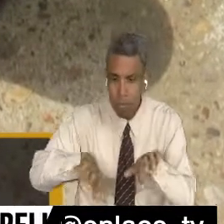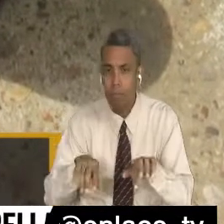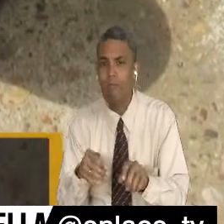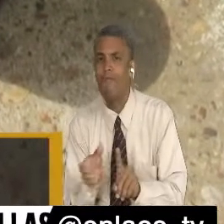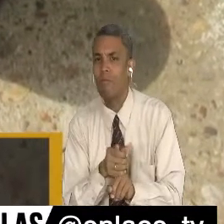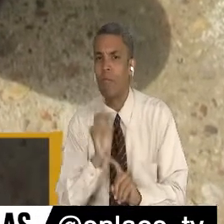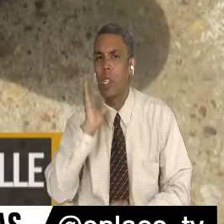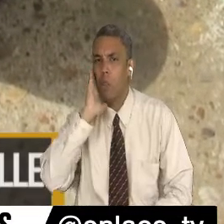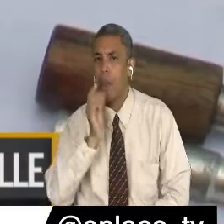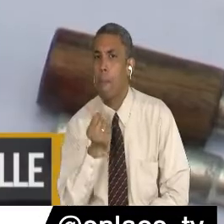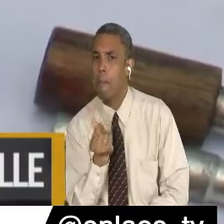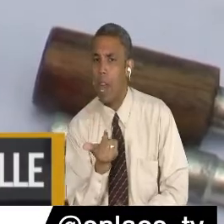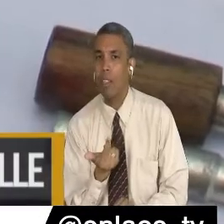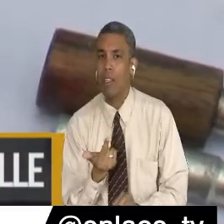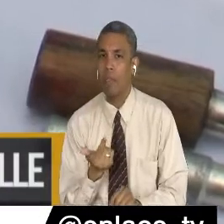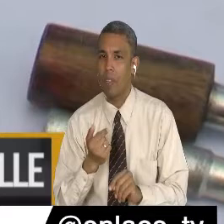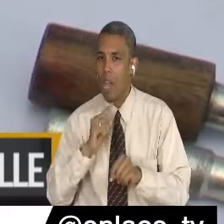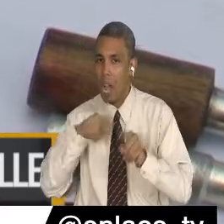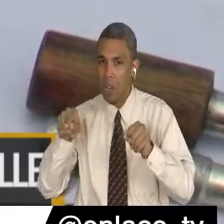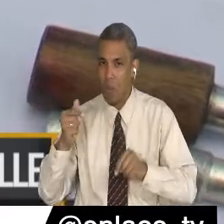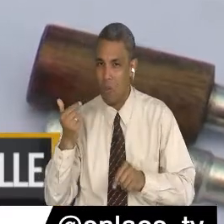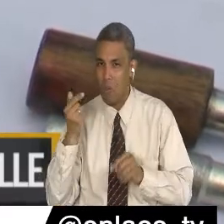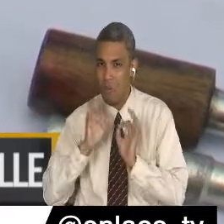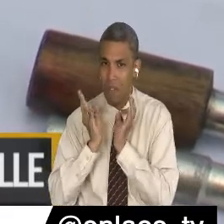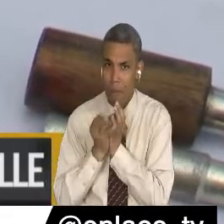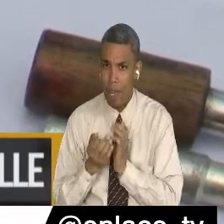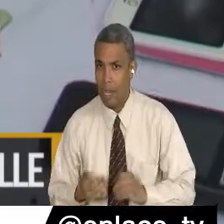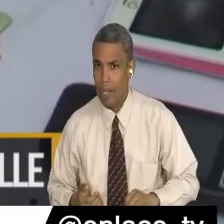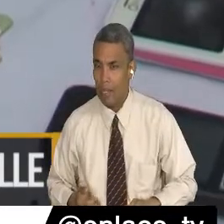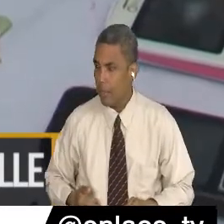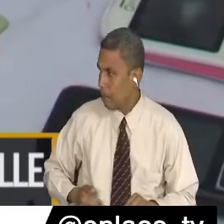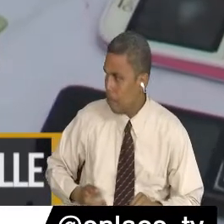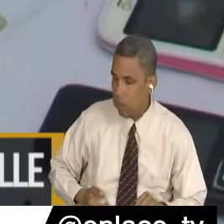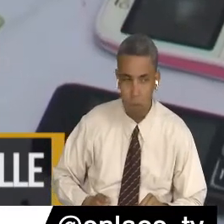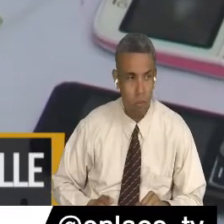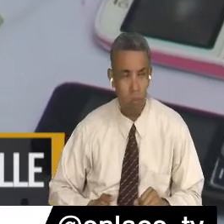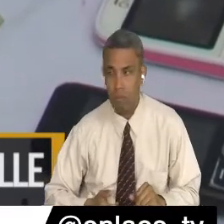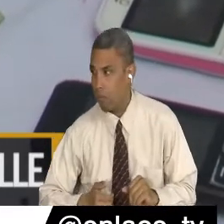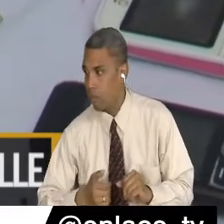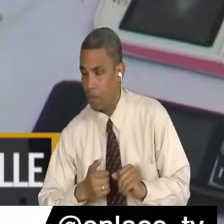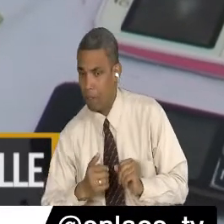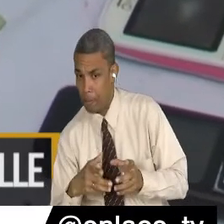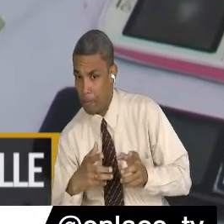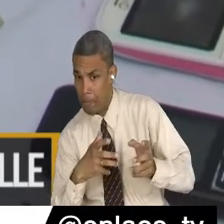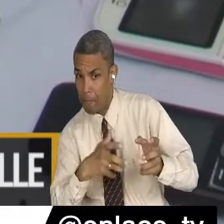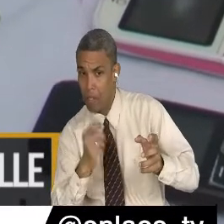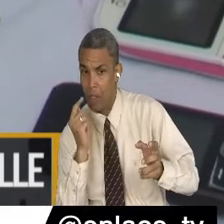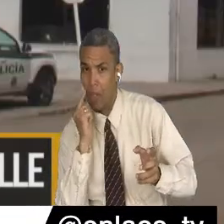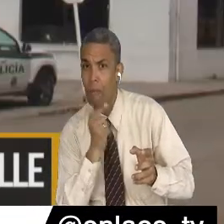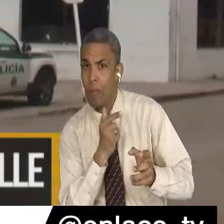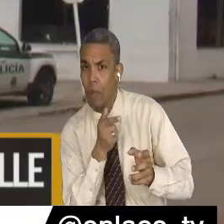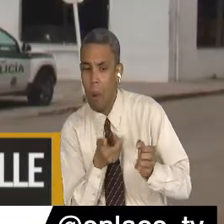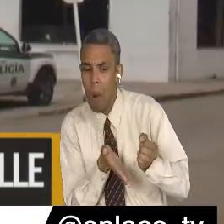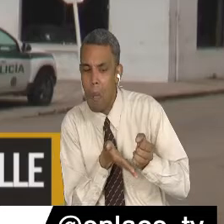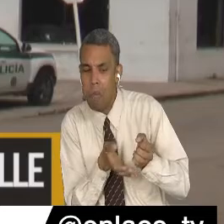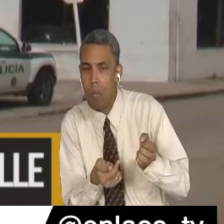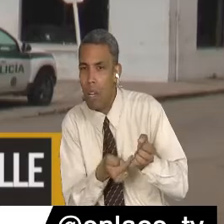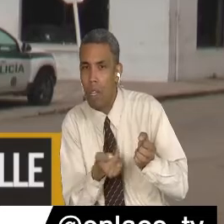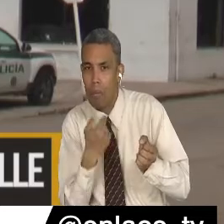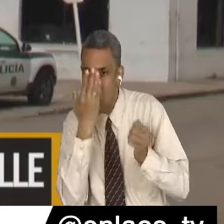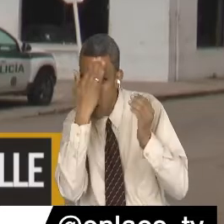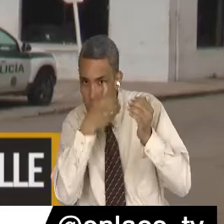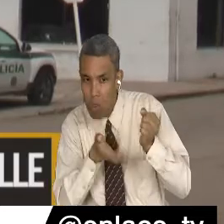estaban entrando celulares, sustancias psicoactivas y dinero, entre otros elementos, a las celdas que están en la estación del muelle, donde hay alrededor